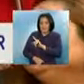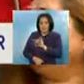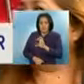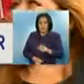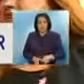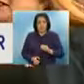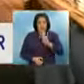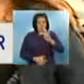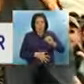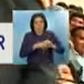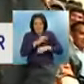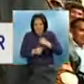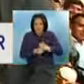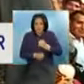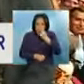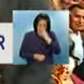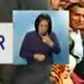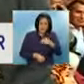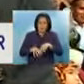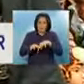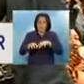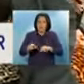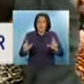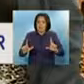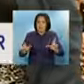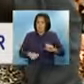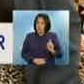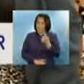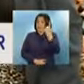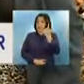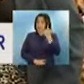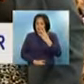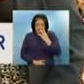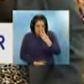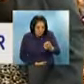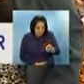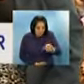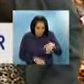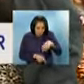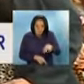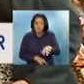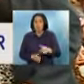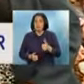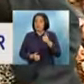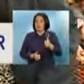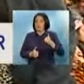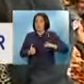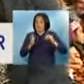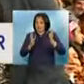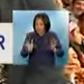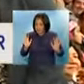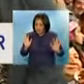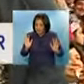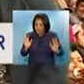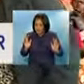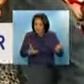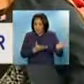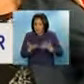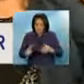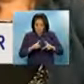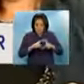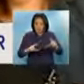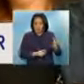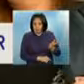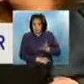de 40 años he visto el desfile por televisión y la primera vez que veo en vivo y en directo. Como buen alcalde, me imagino que ha traído su